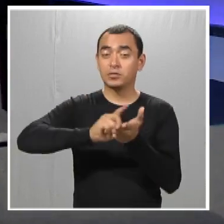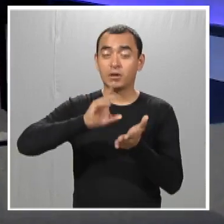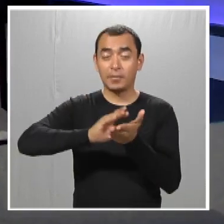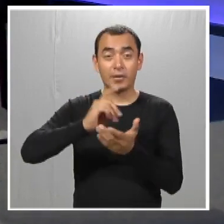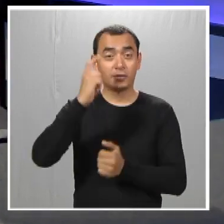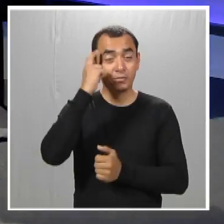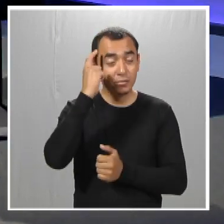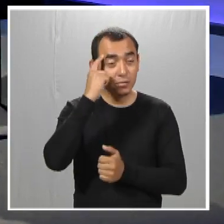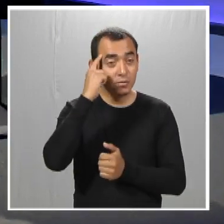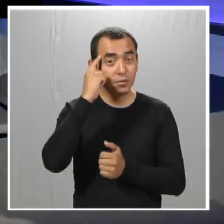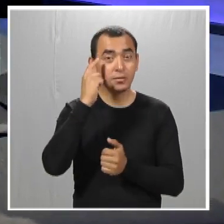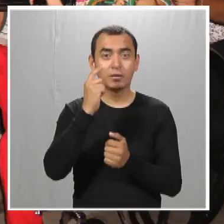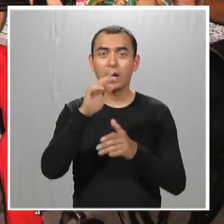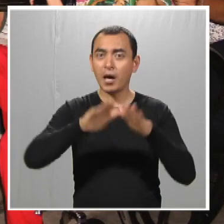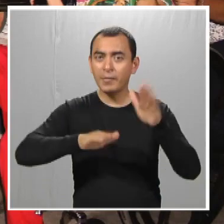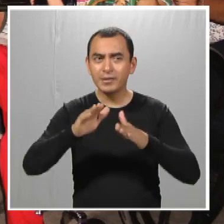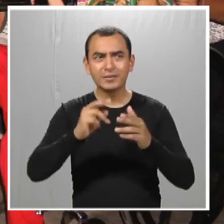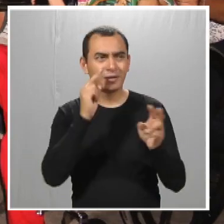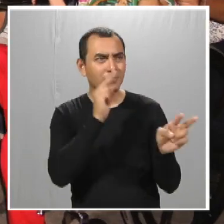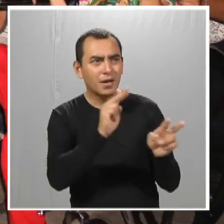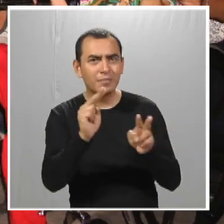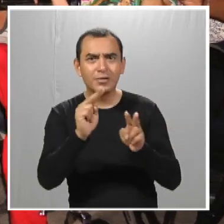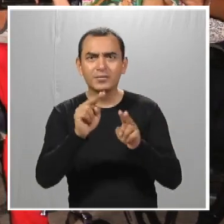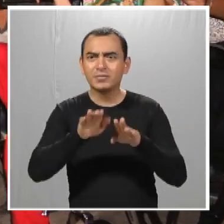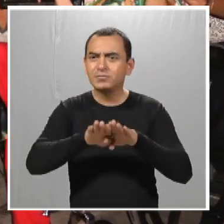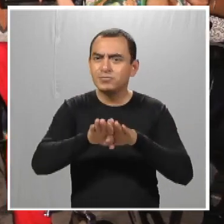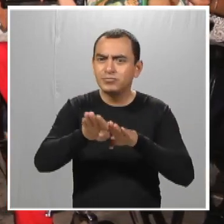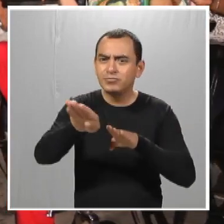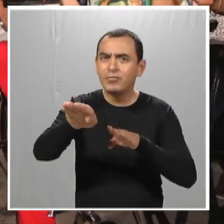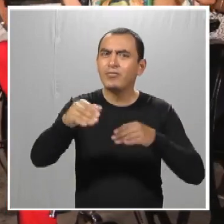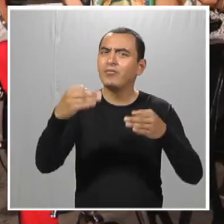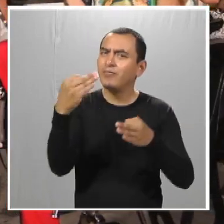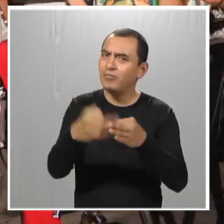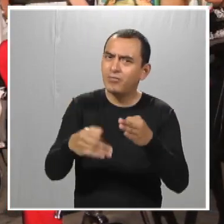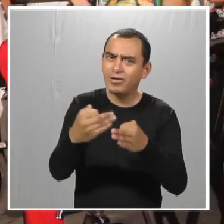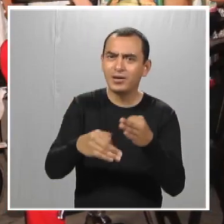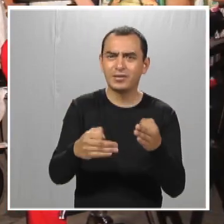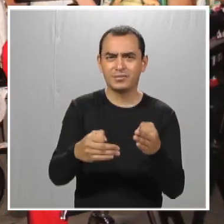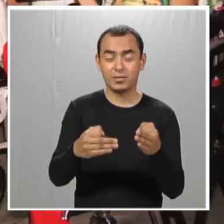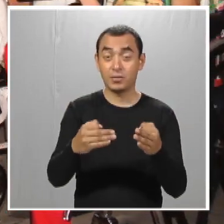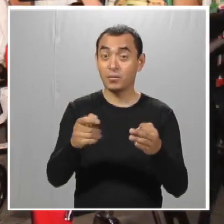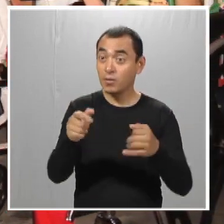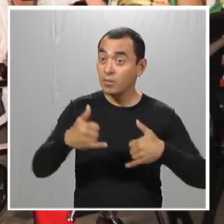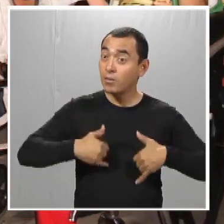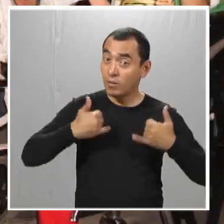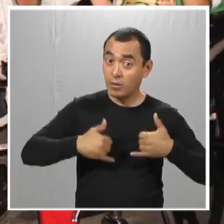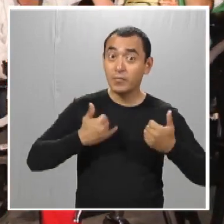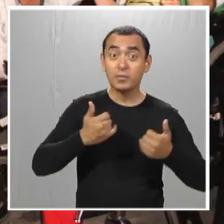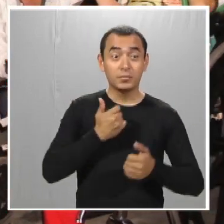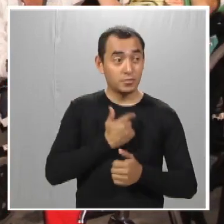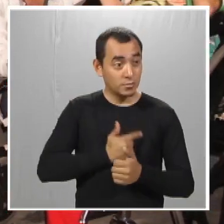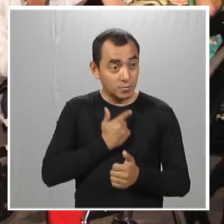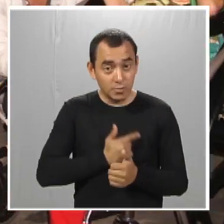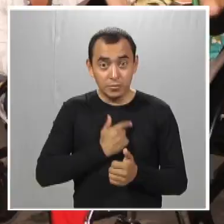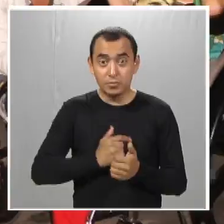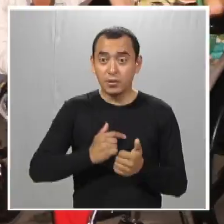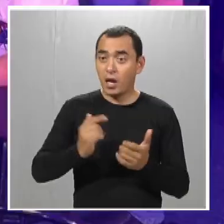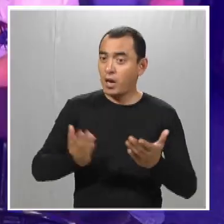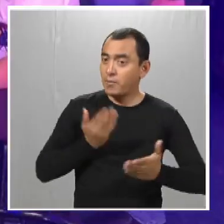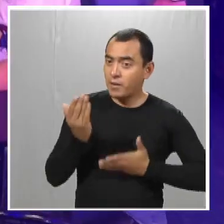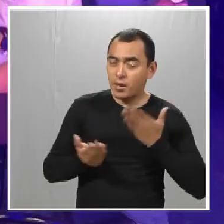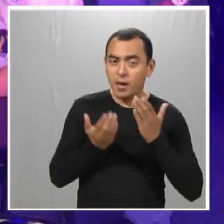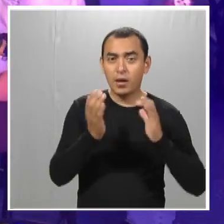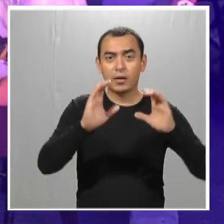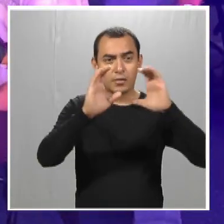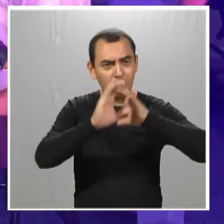veces vemos que nos hacen falta todavía rampas en lugares muy comunes. El que la sociedad entienda que a los chicos también les gusta ir a bailar, a